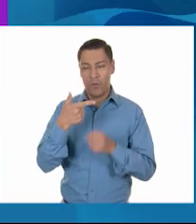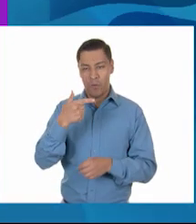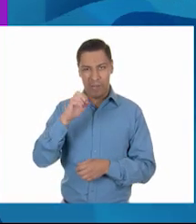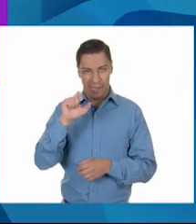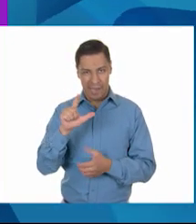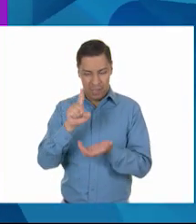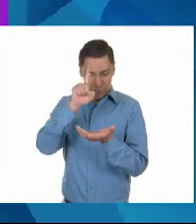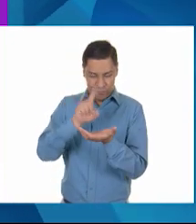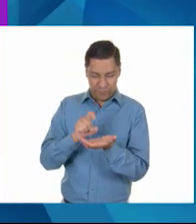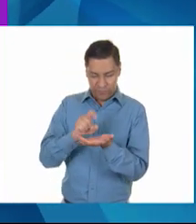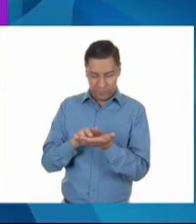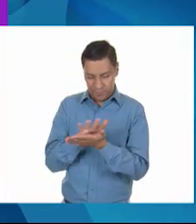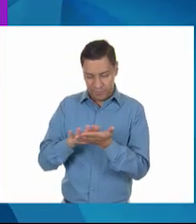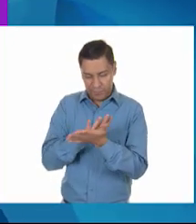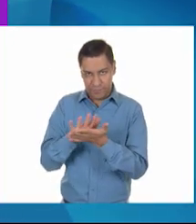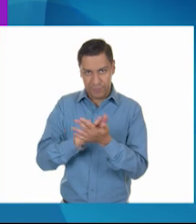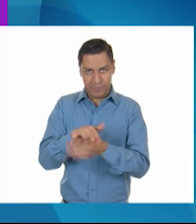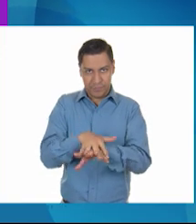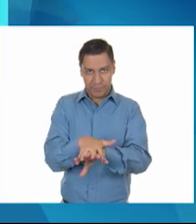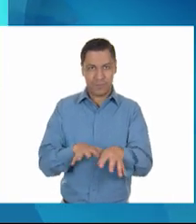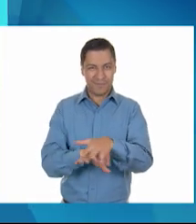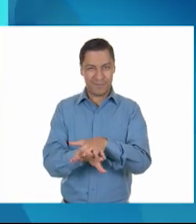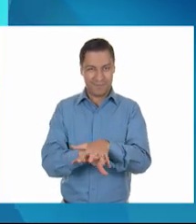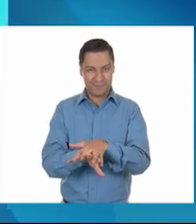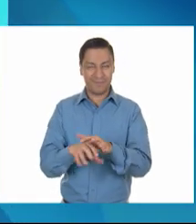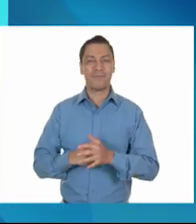desinfectante a base de agua y alcohol.